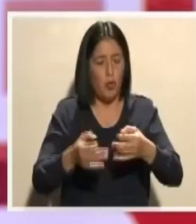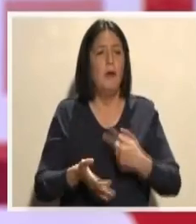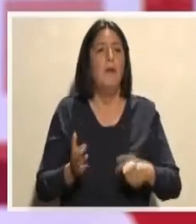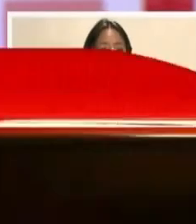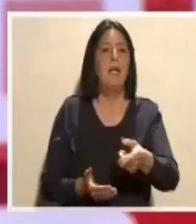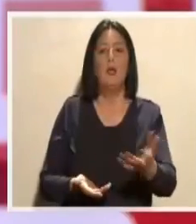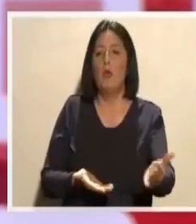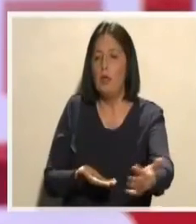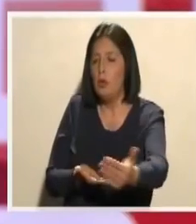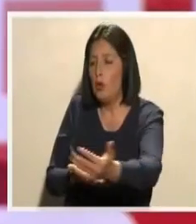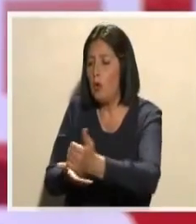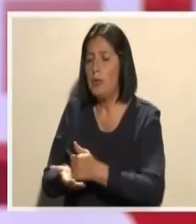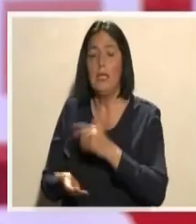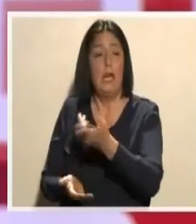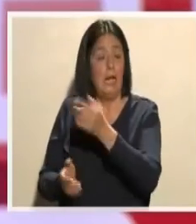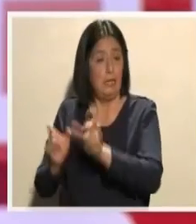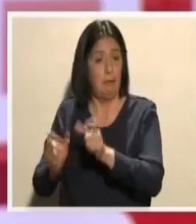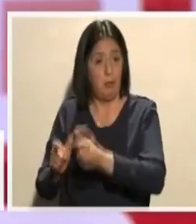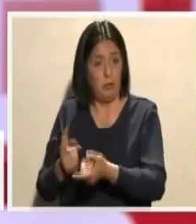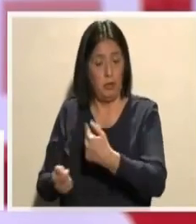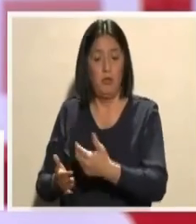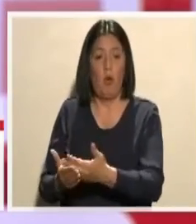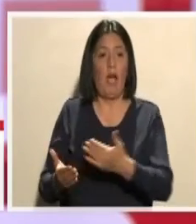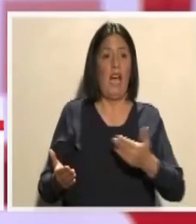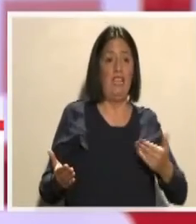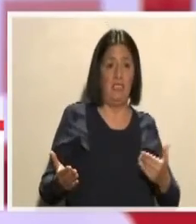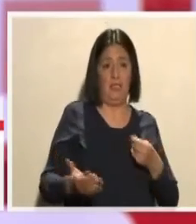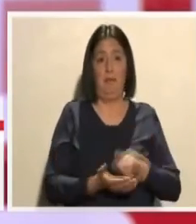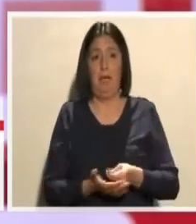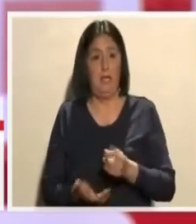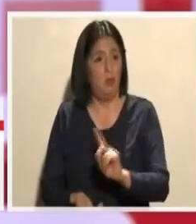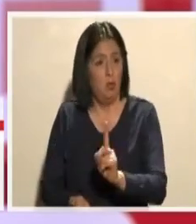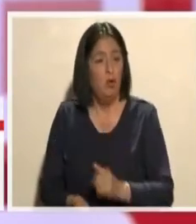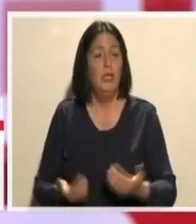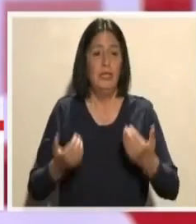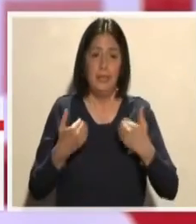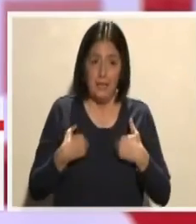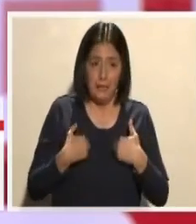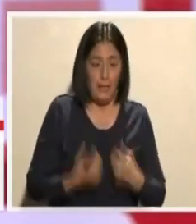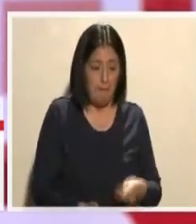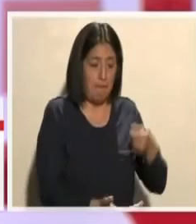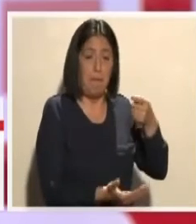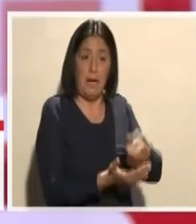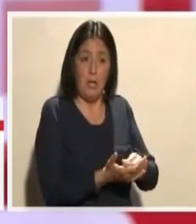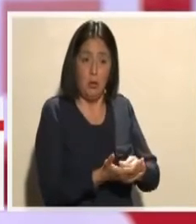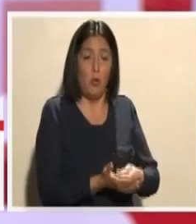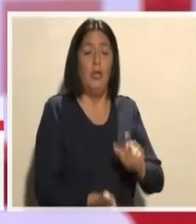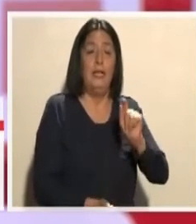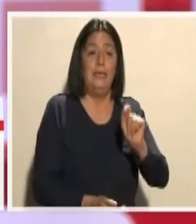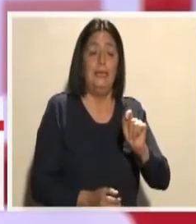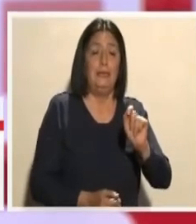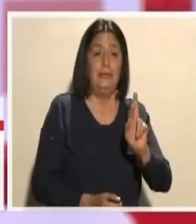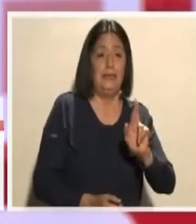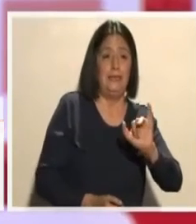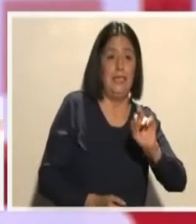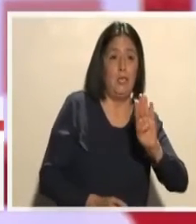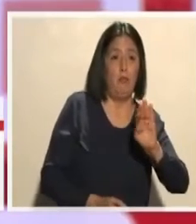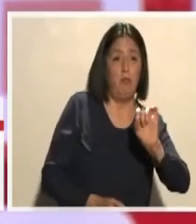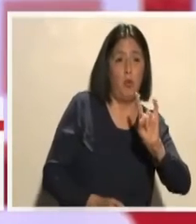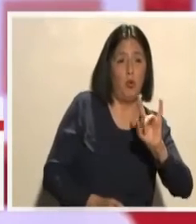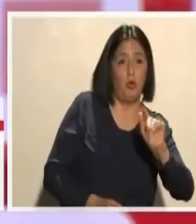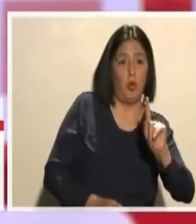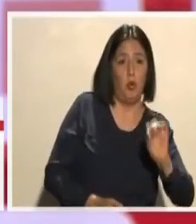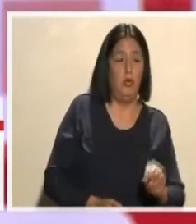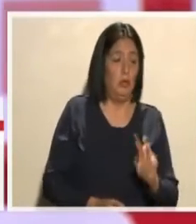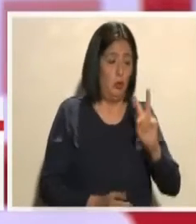sus clientes y no antes, como ocurre hoy. Tendrán tributación cero de la renta en los primeros